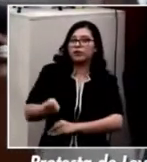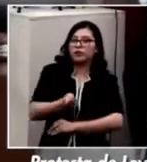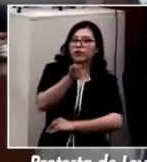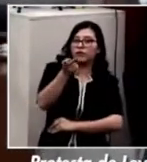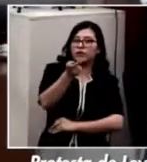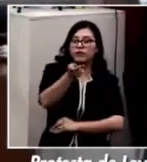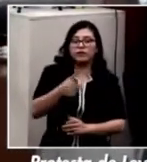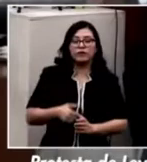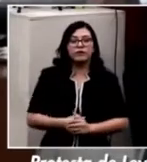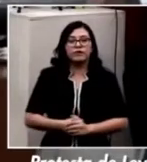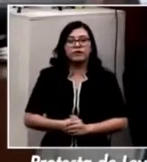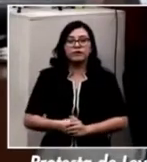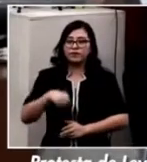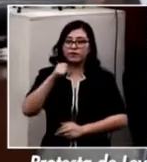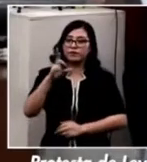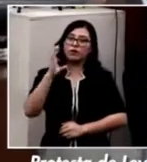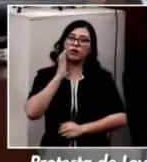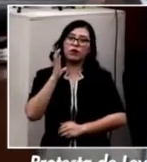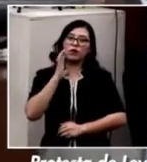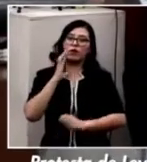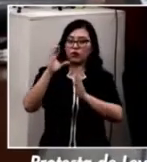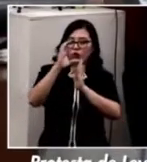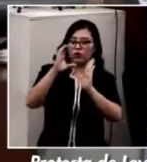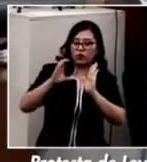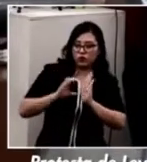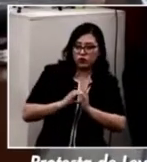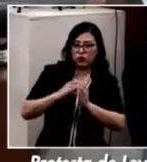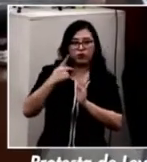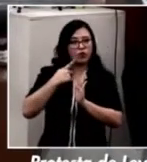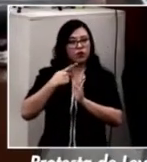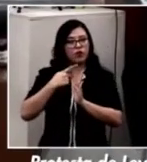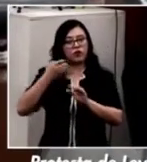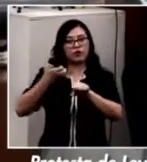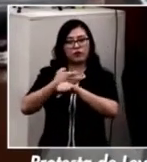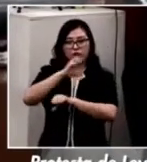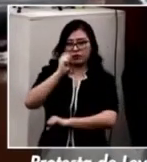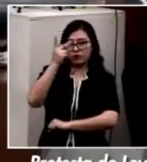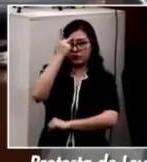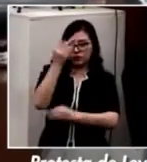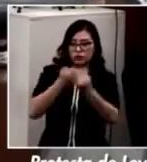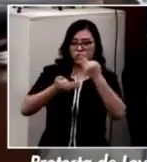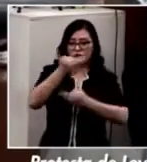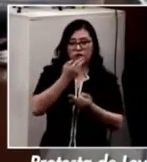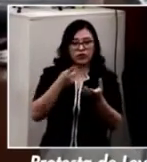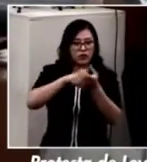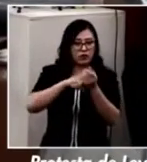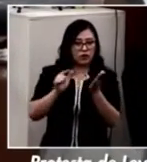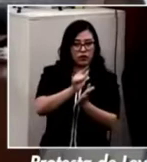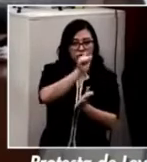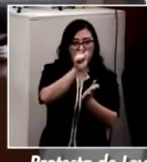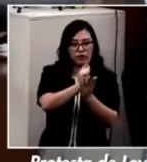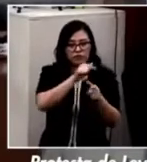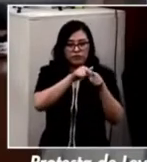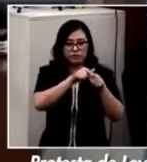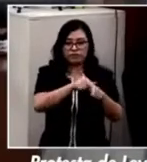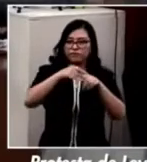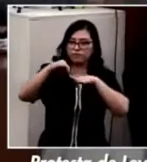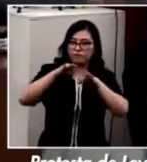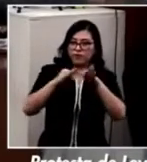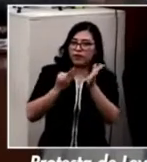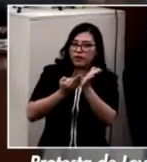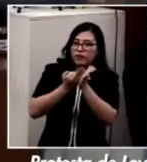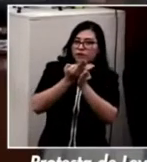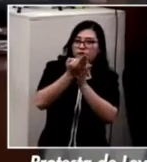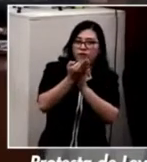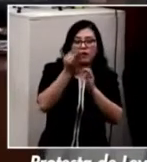municipio de Tamasopo, Cerritos, pero han sido al interior del Estado también, en los límites con el Estado de Zacatecas, y donde no bajamos la